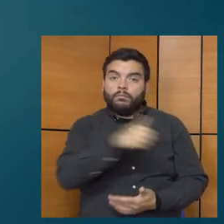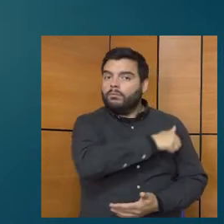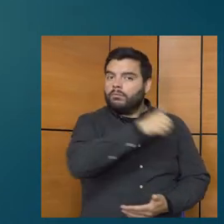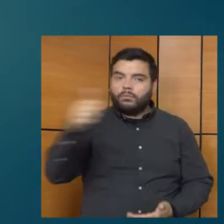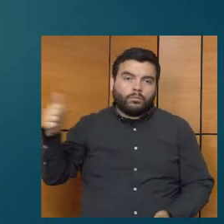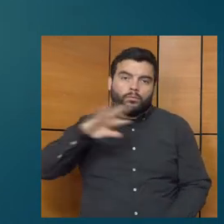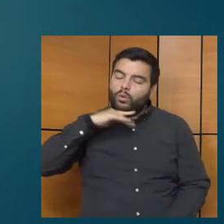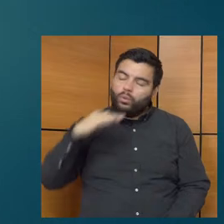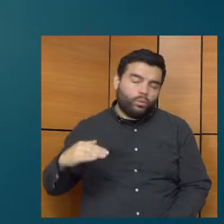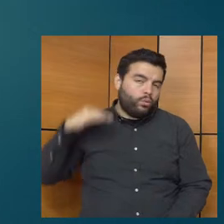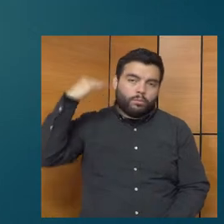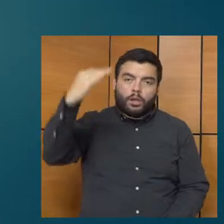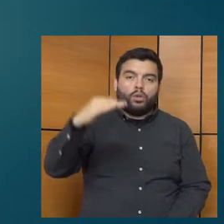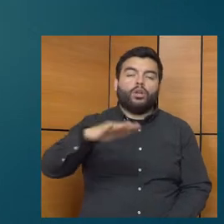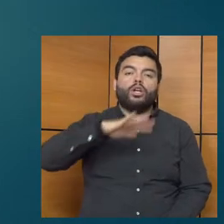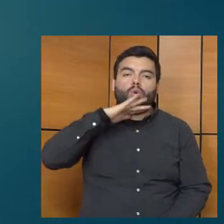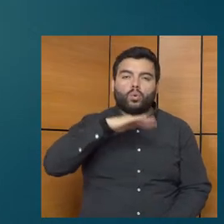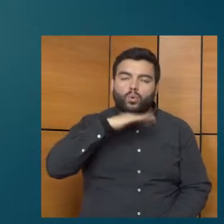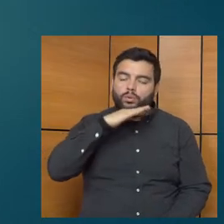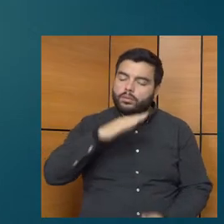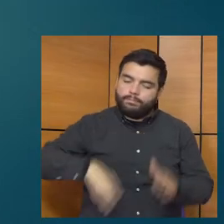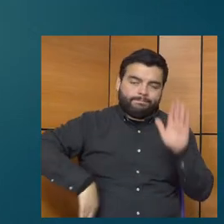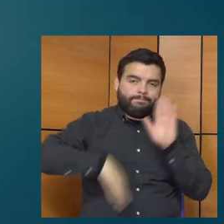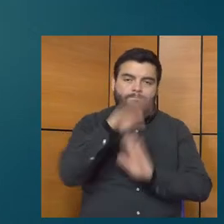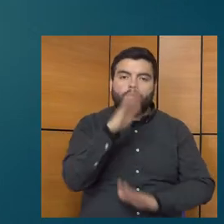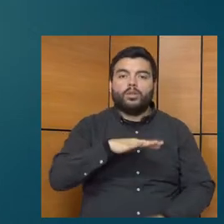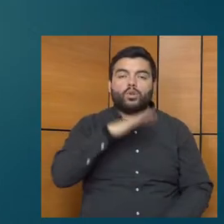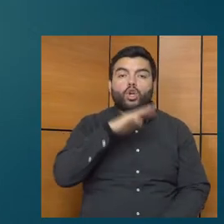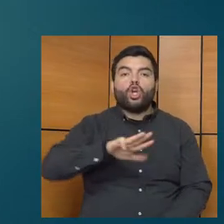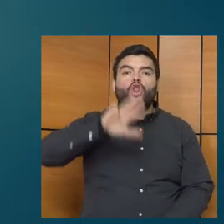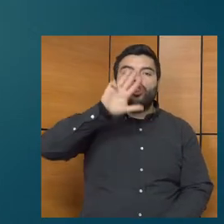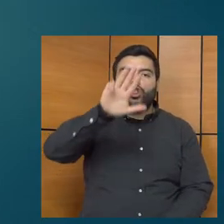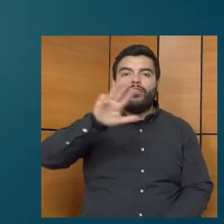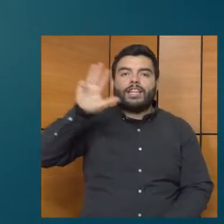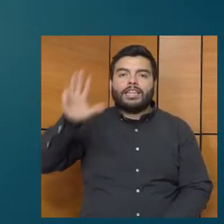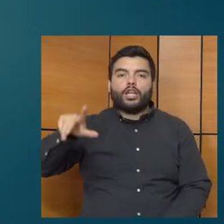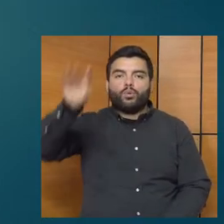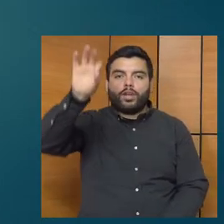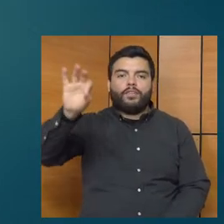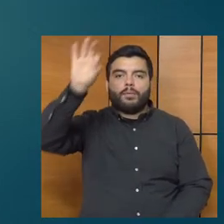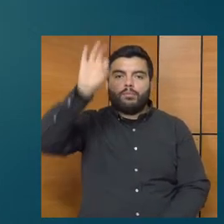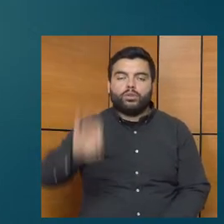mayores encuestados. Esta es la que más se utilizan, 99%, ¿vale?